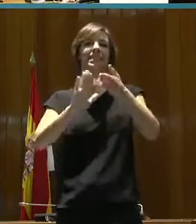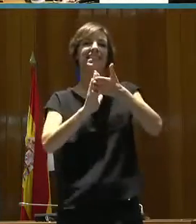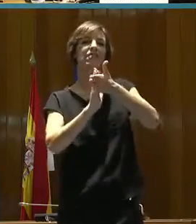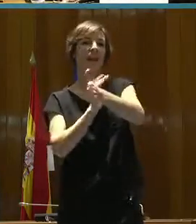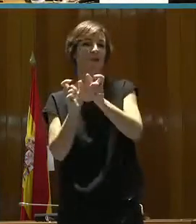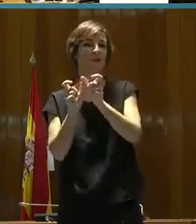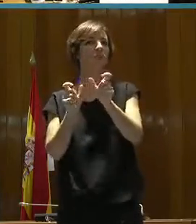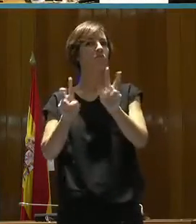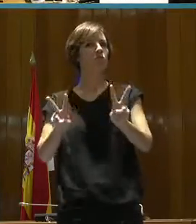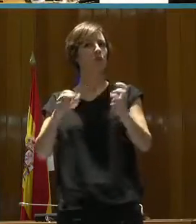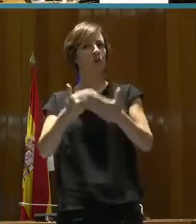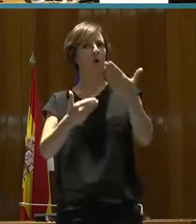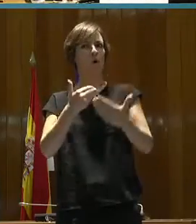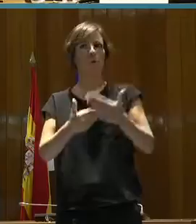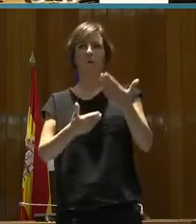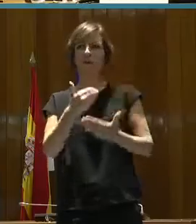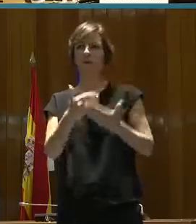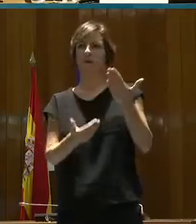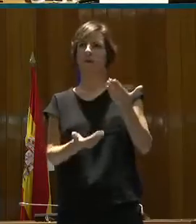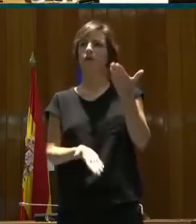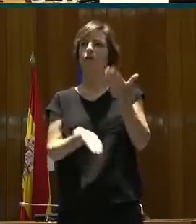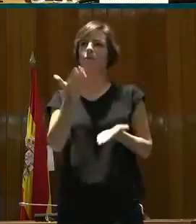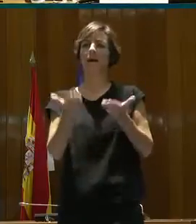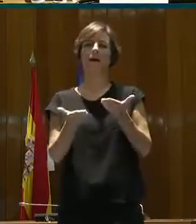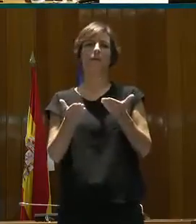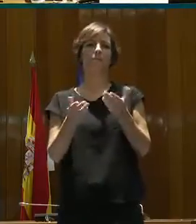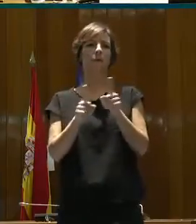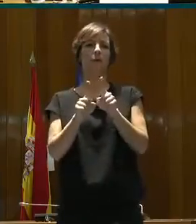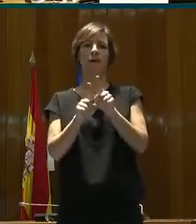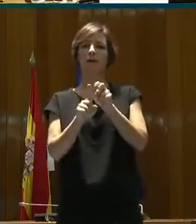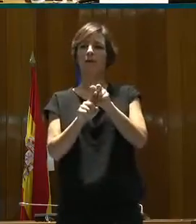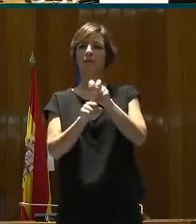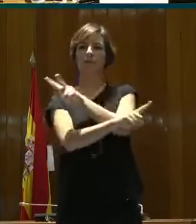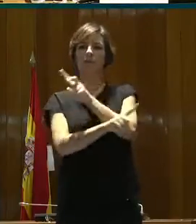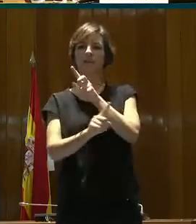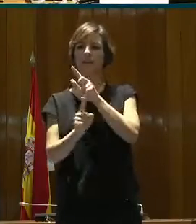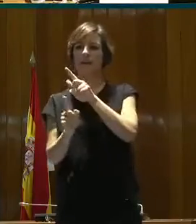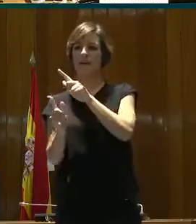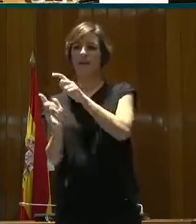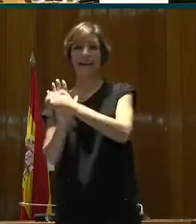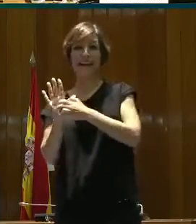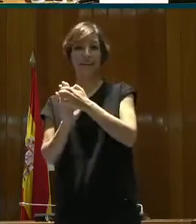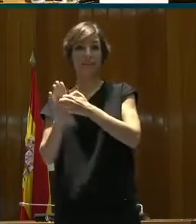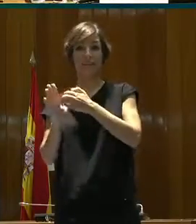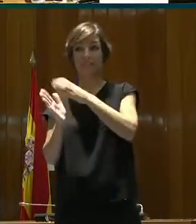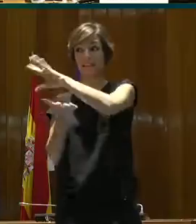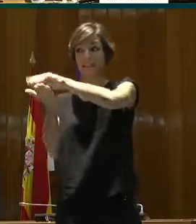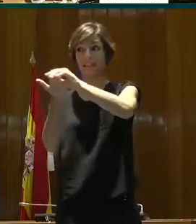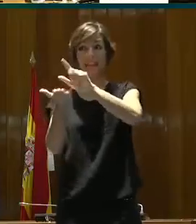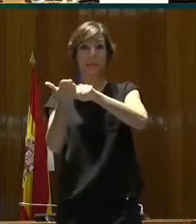parte innovadora por lo que respecta al punto de vista desde el cual se escriben las gramáticas de referencia en lenguas